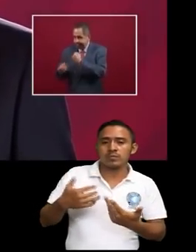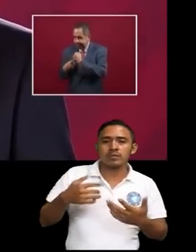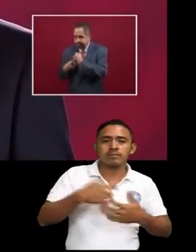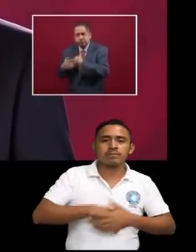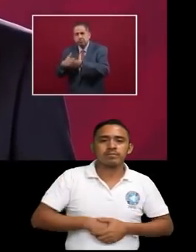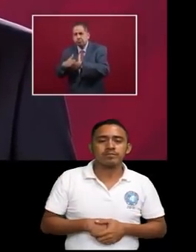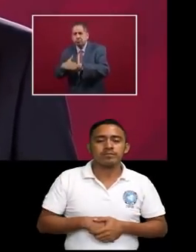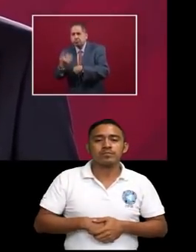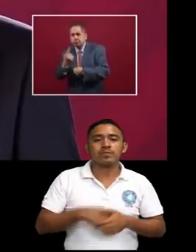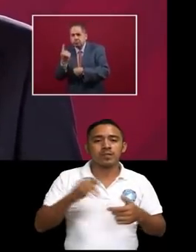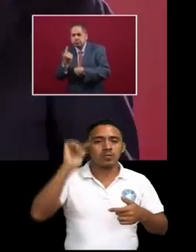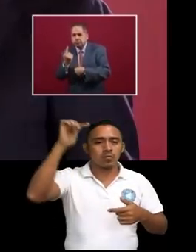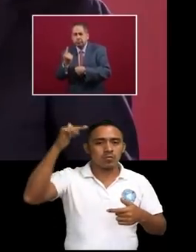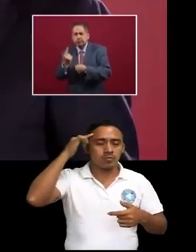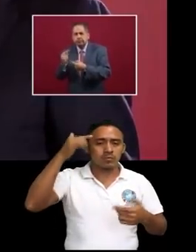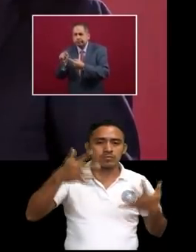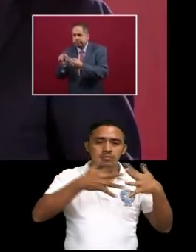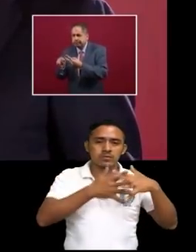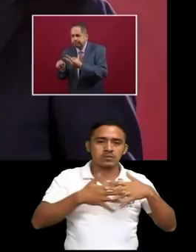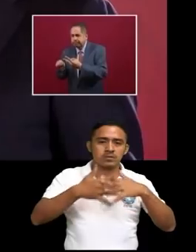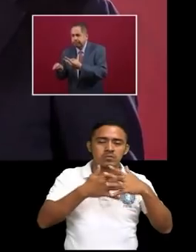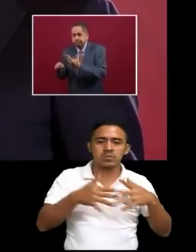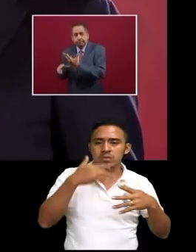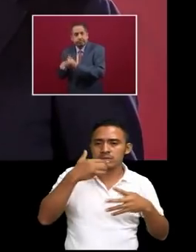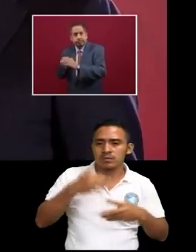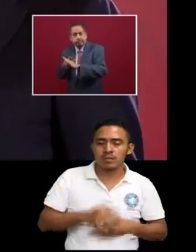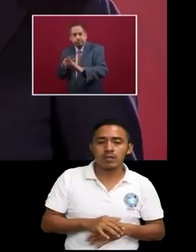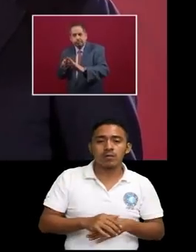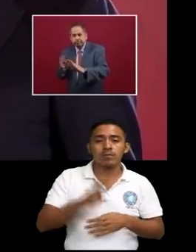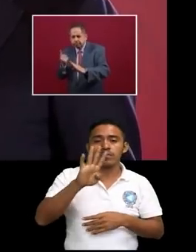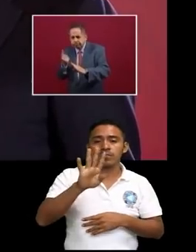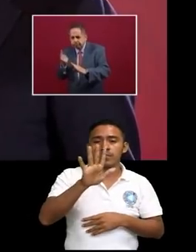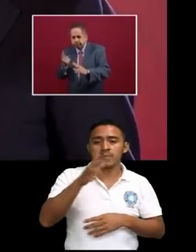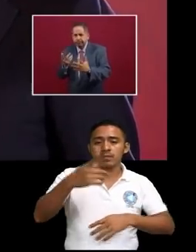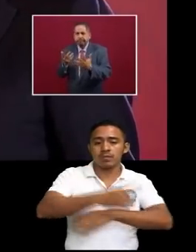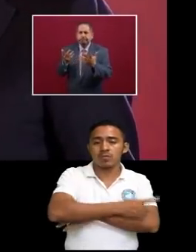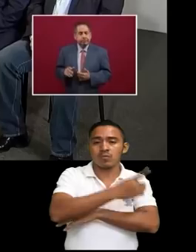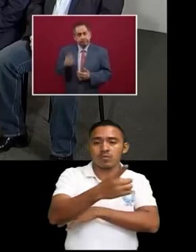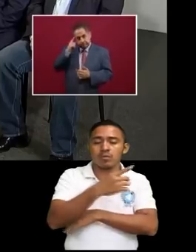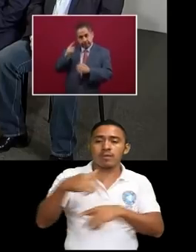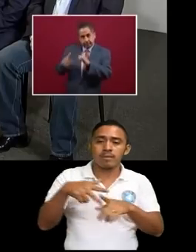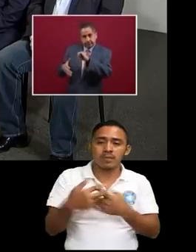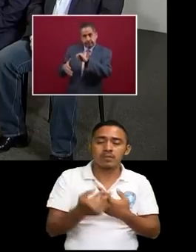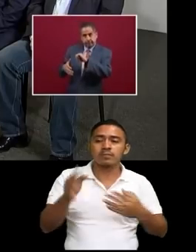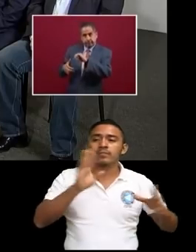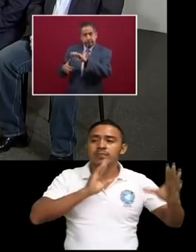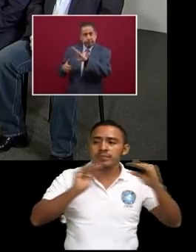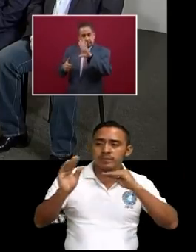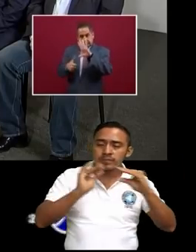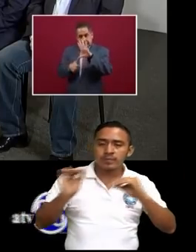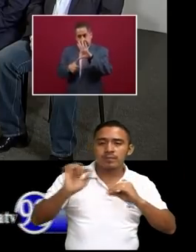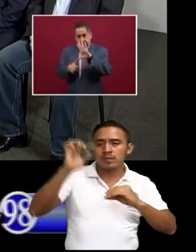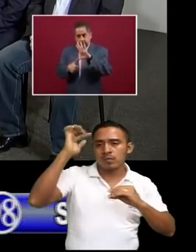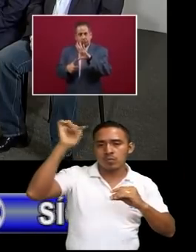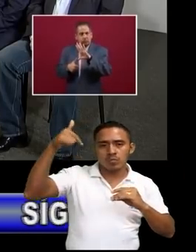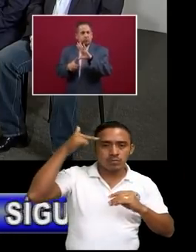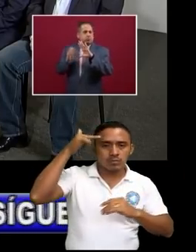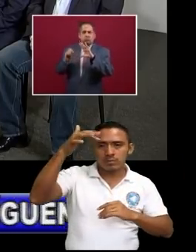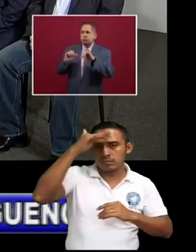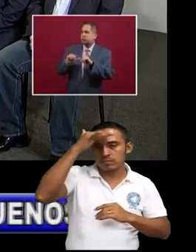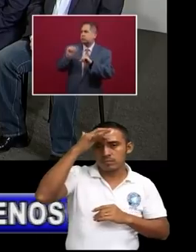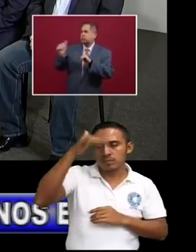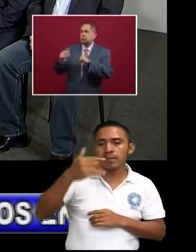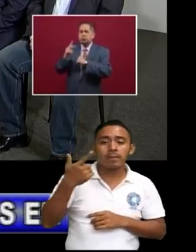su parte, el gobierno de Estados Unidos aseguró que en 45 días retomará conversaciones con el gobierno mexicano